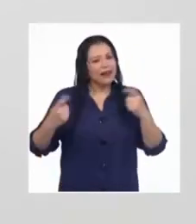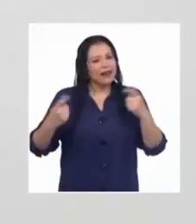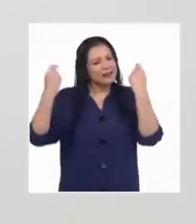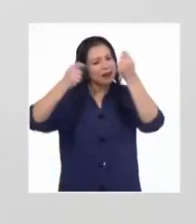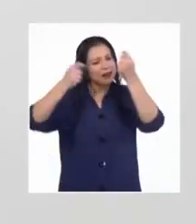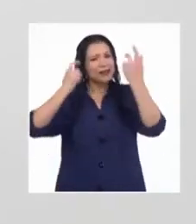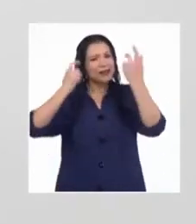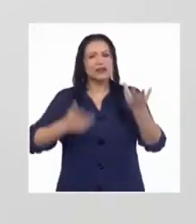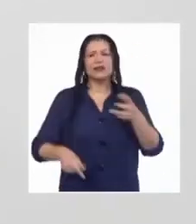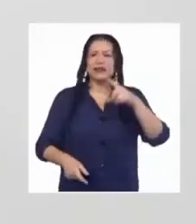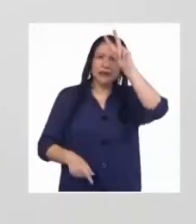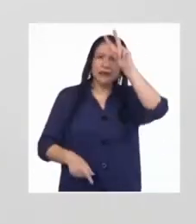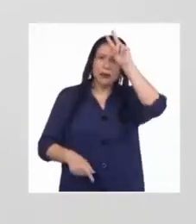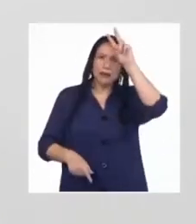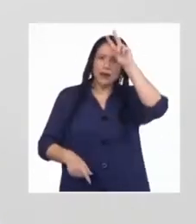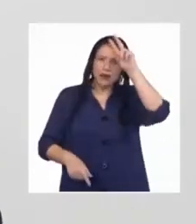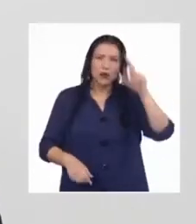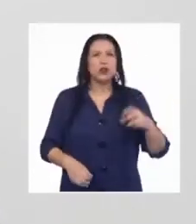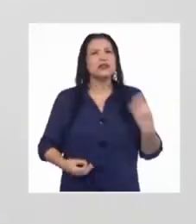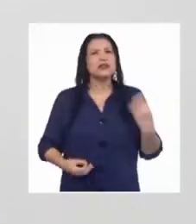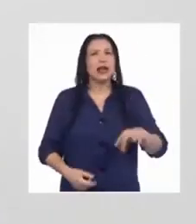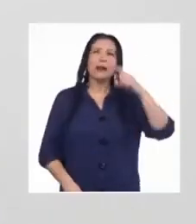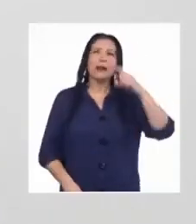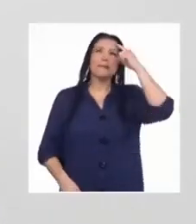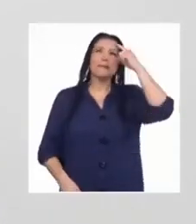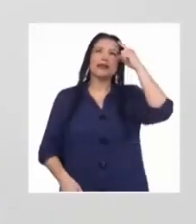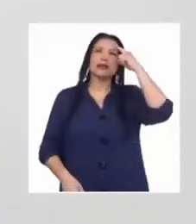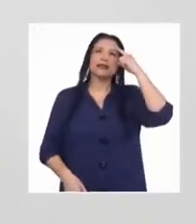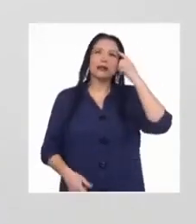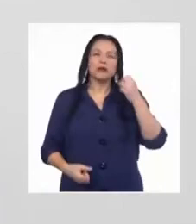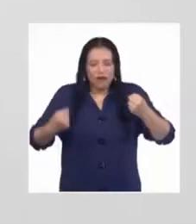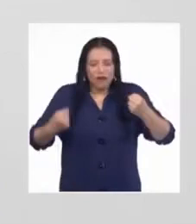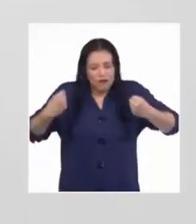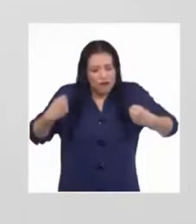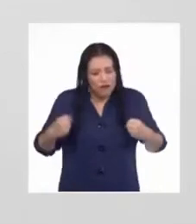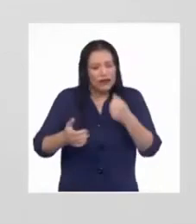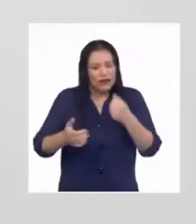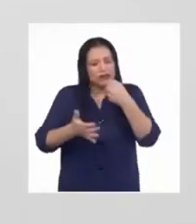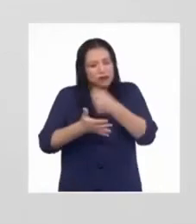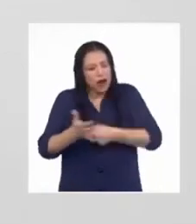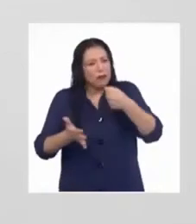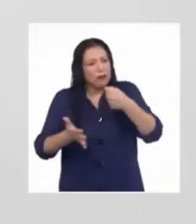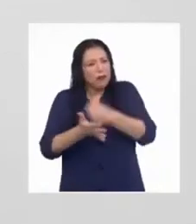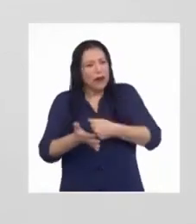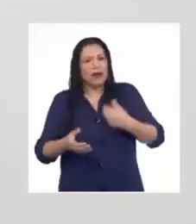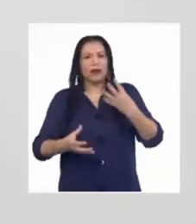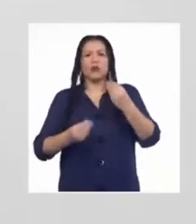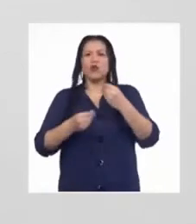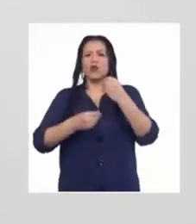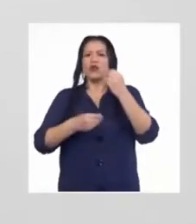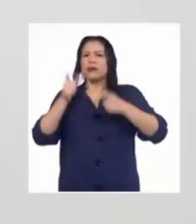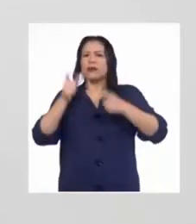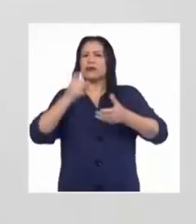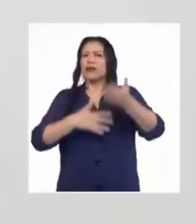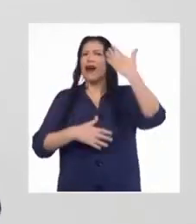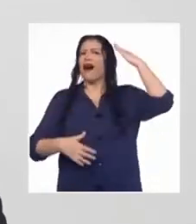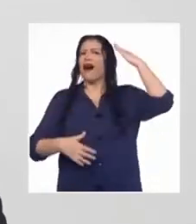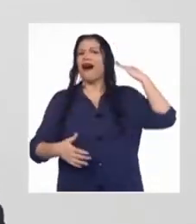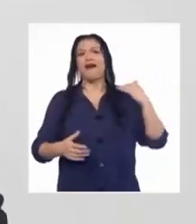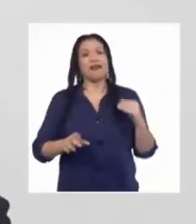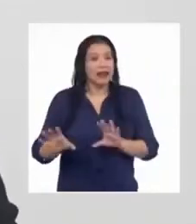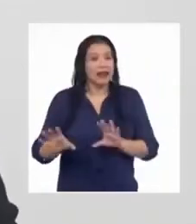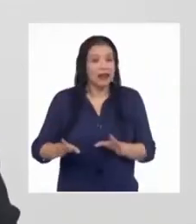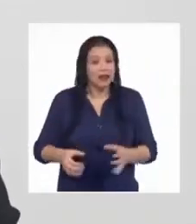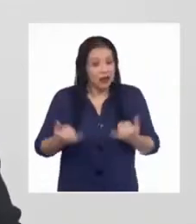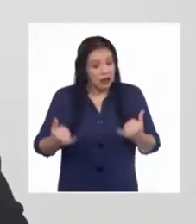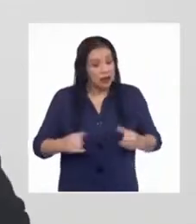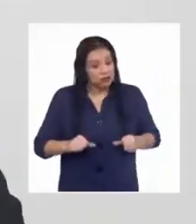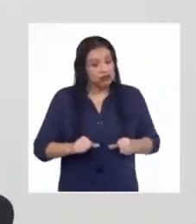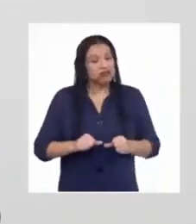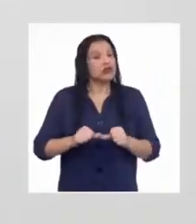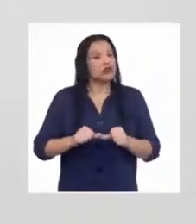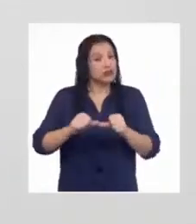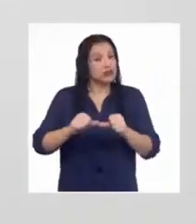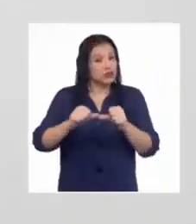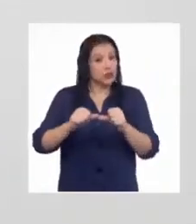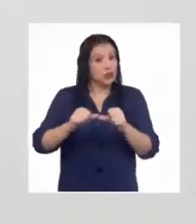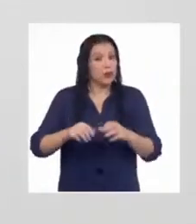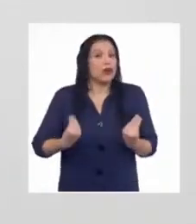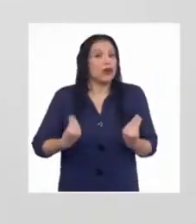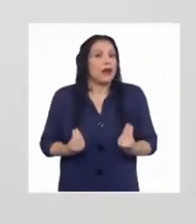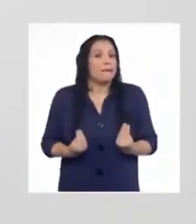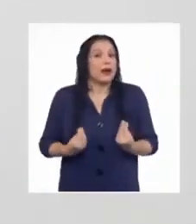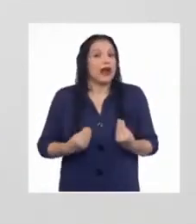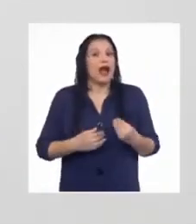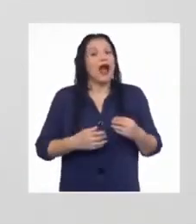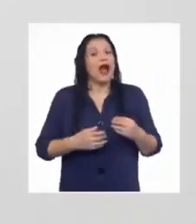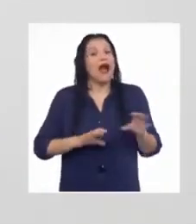hacen pensar en todo el esfuerzo que muchas personas han realizado y vienen haciendo para forjar